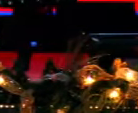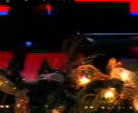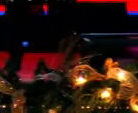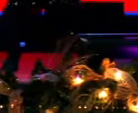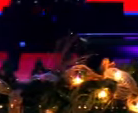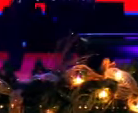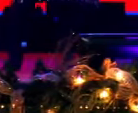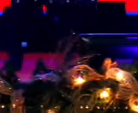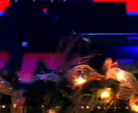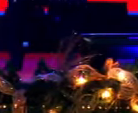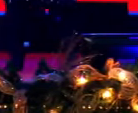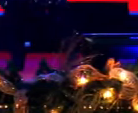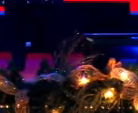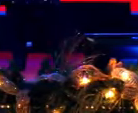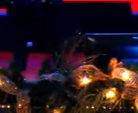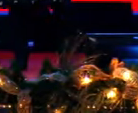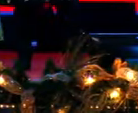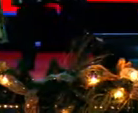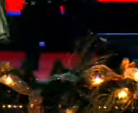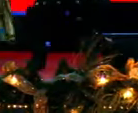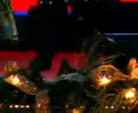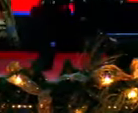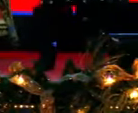con Jesús yo iré.